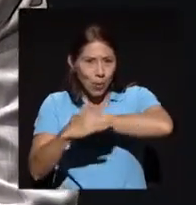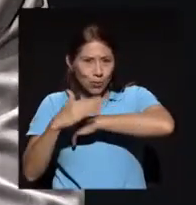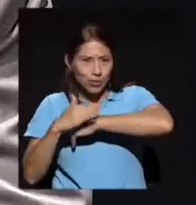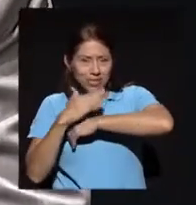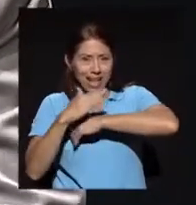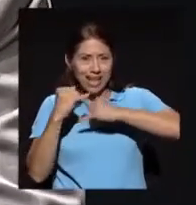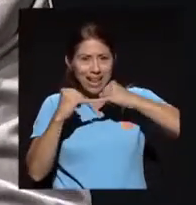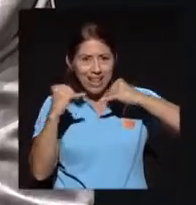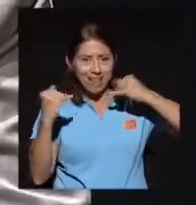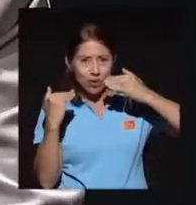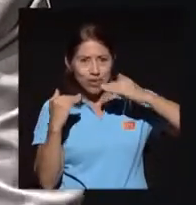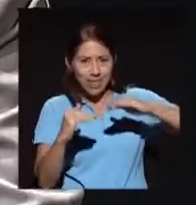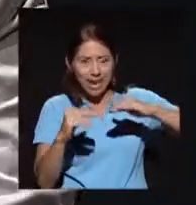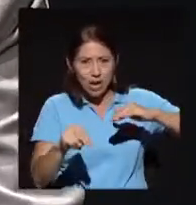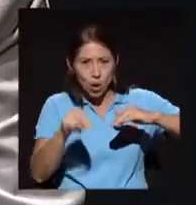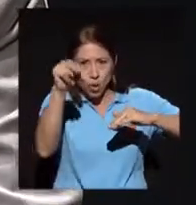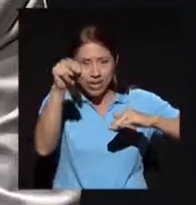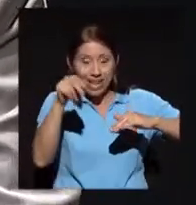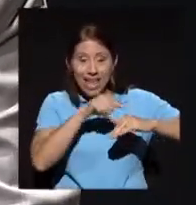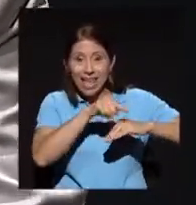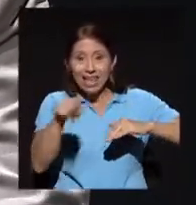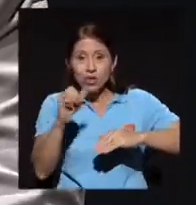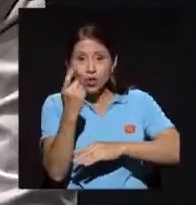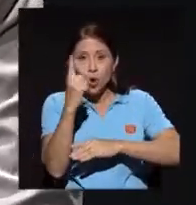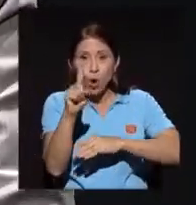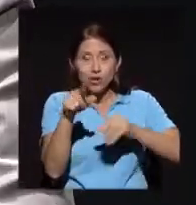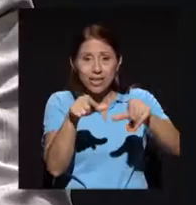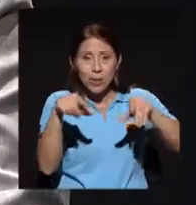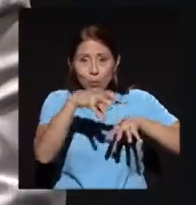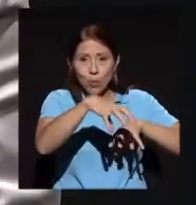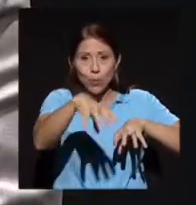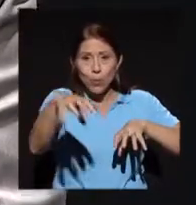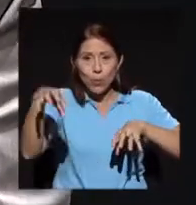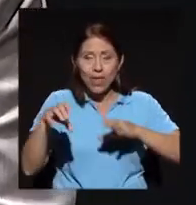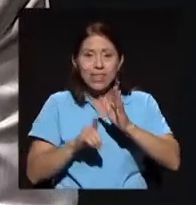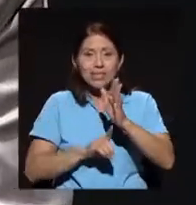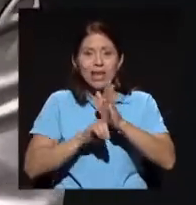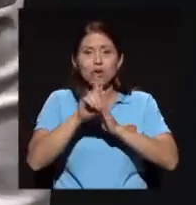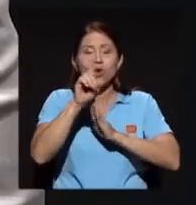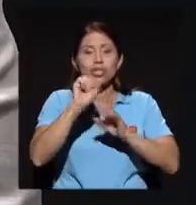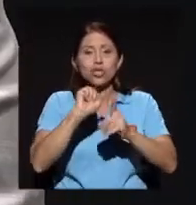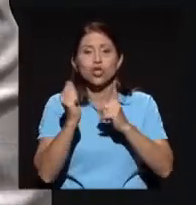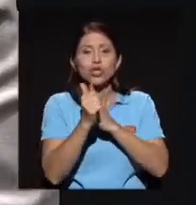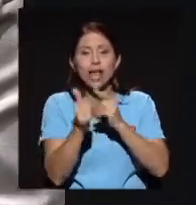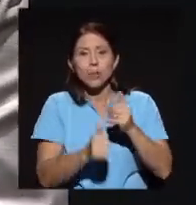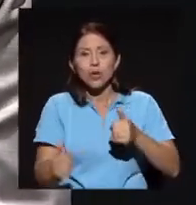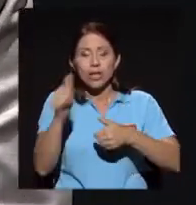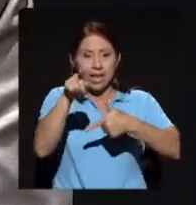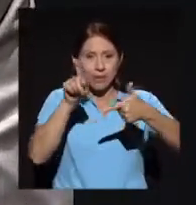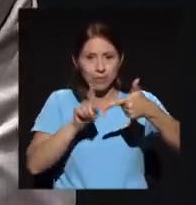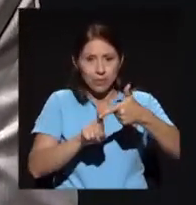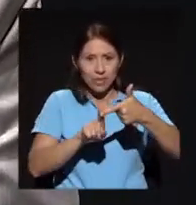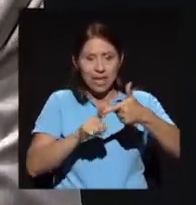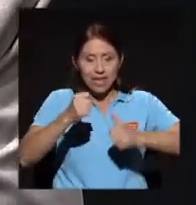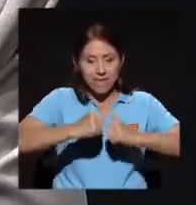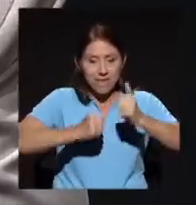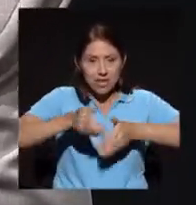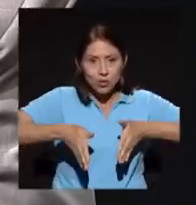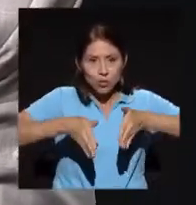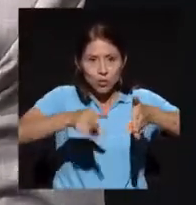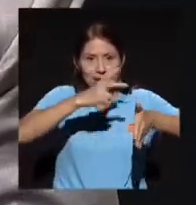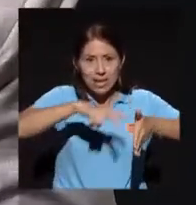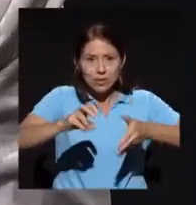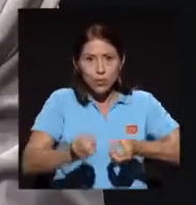cantones cantones desarrollo social prioritario que significa un despliegue de programas el segundo infraestructura y transporte público